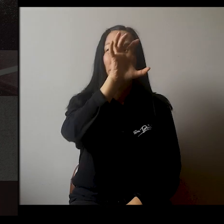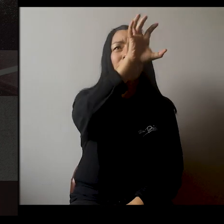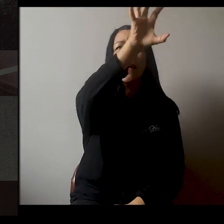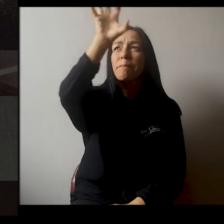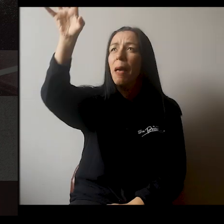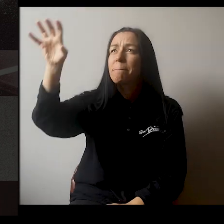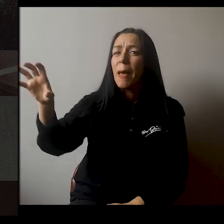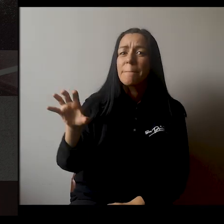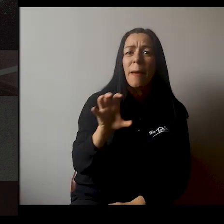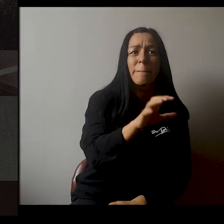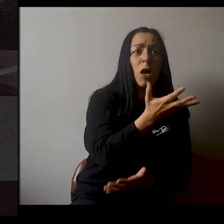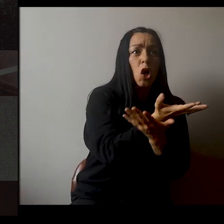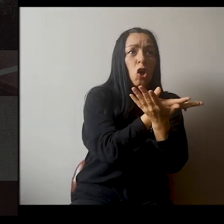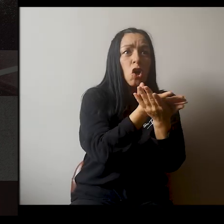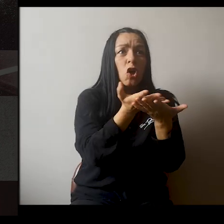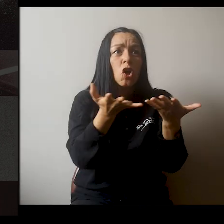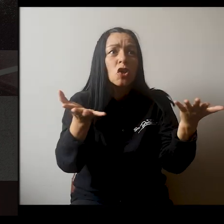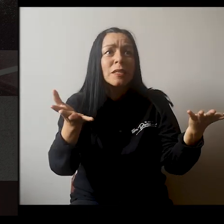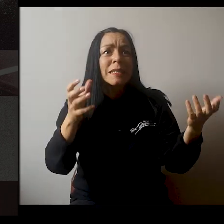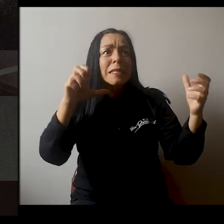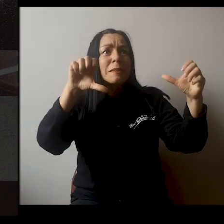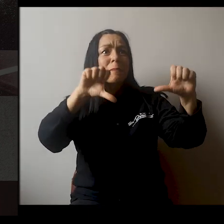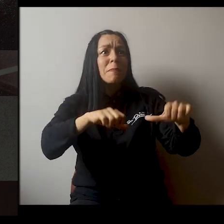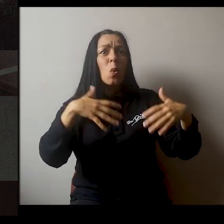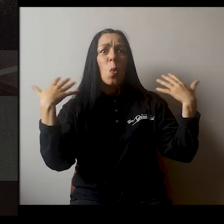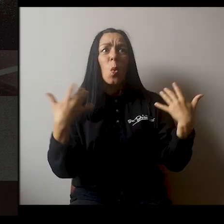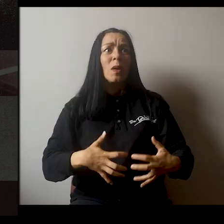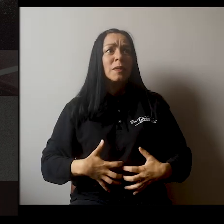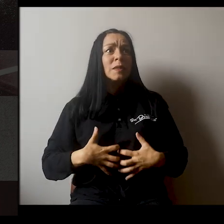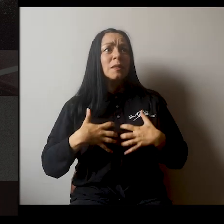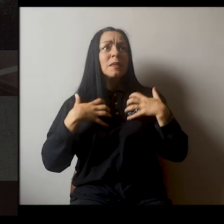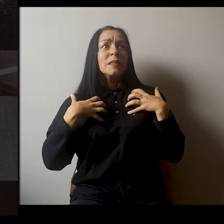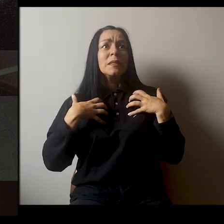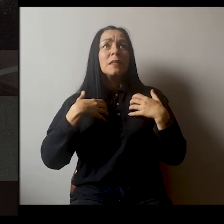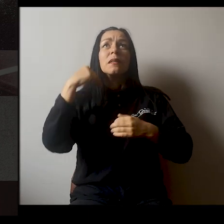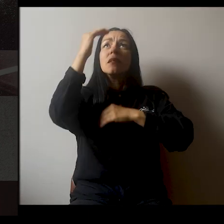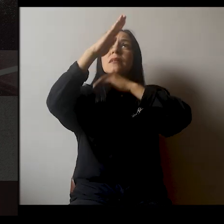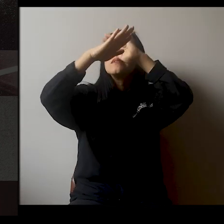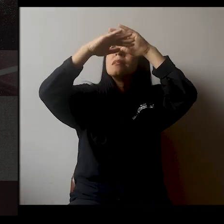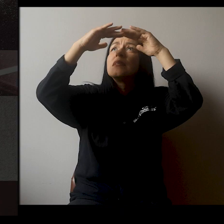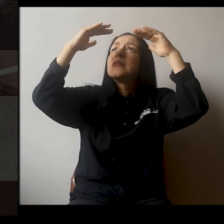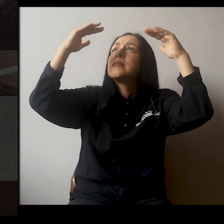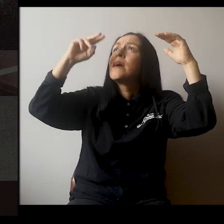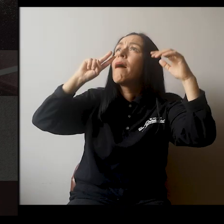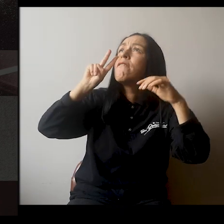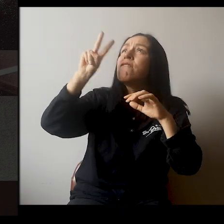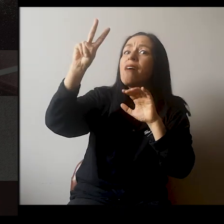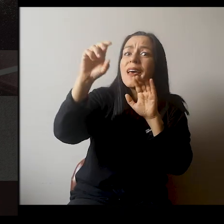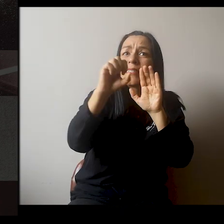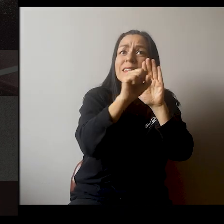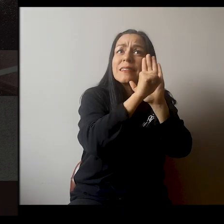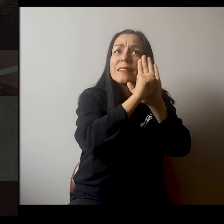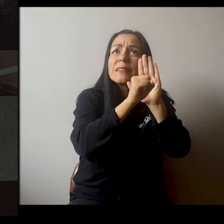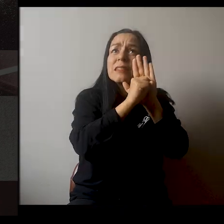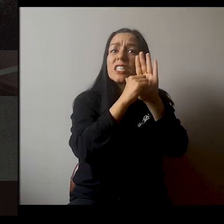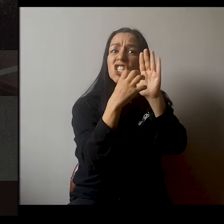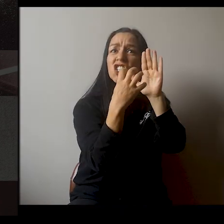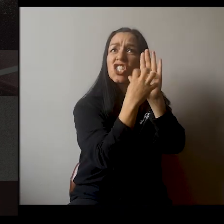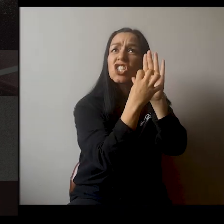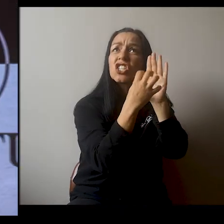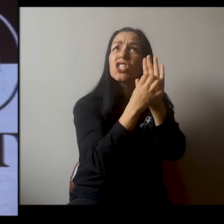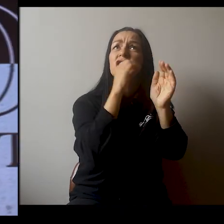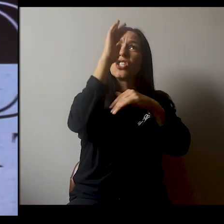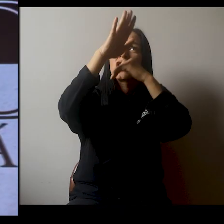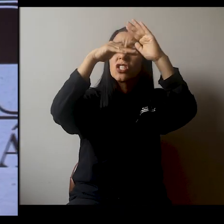Y sucederán cosas aterradoras y grandes señales milagrosas del cielo. Eso que